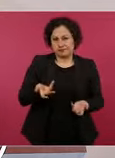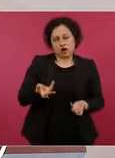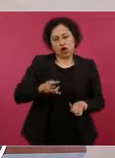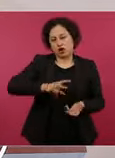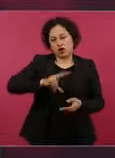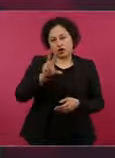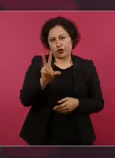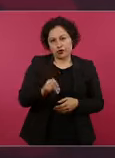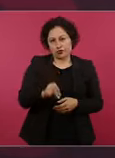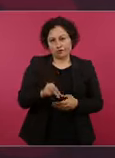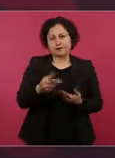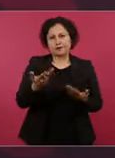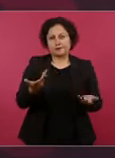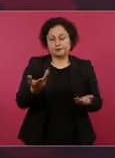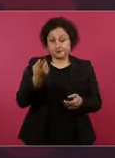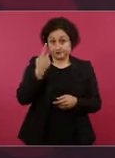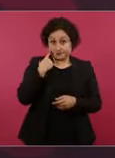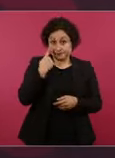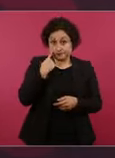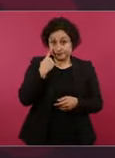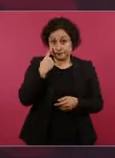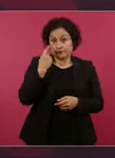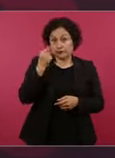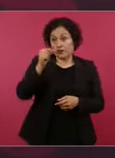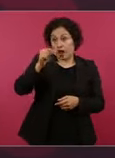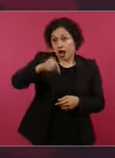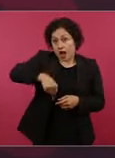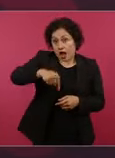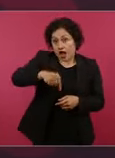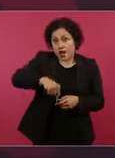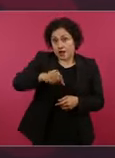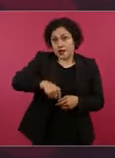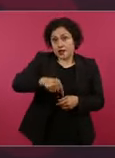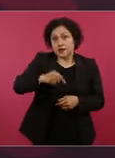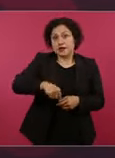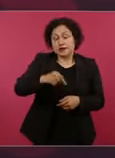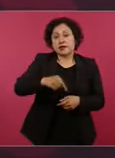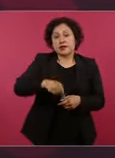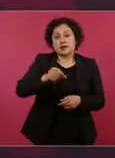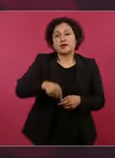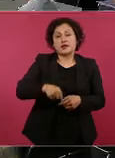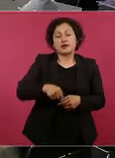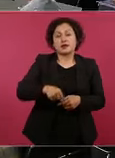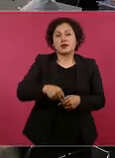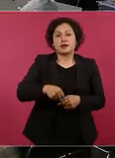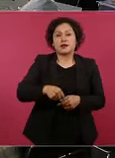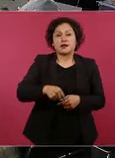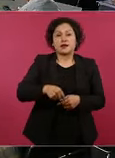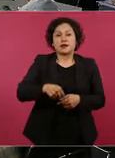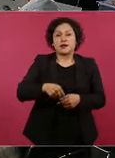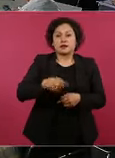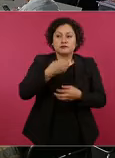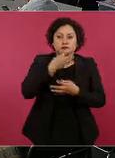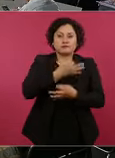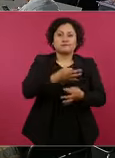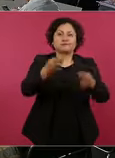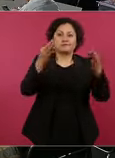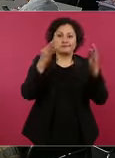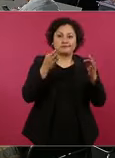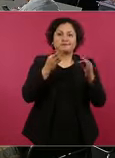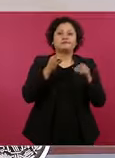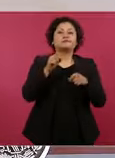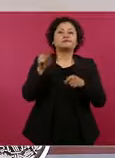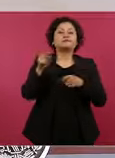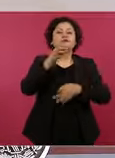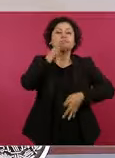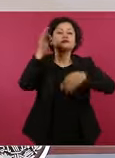se dio a conocer que estaban los de Latinus, es un medio, el de Loret